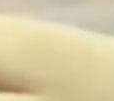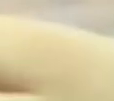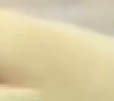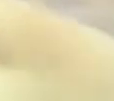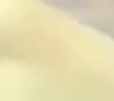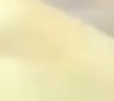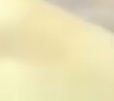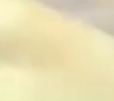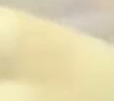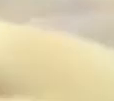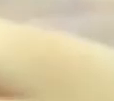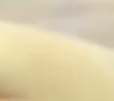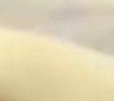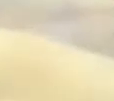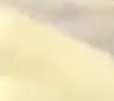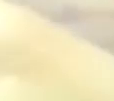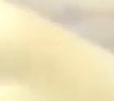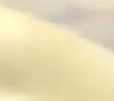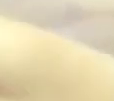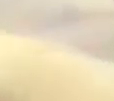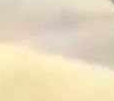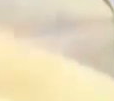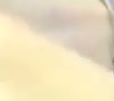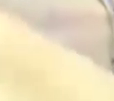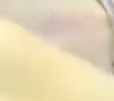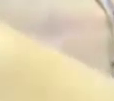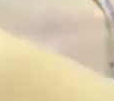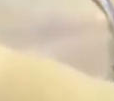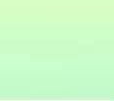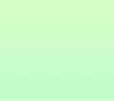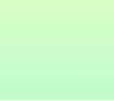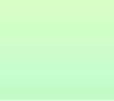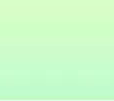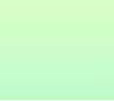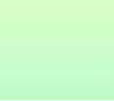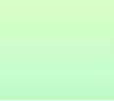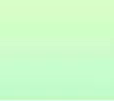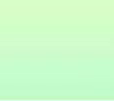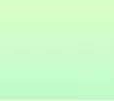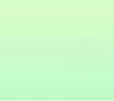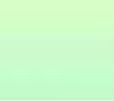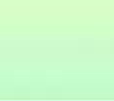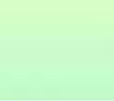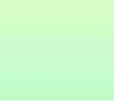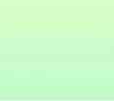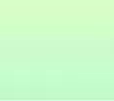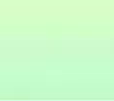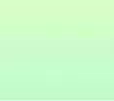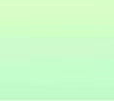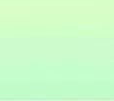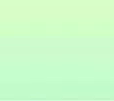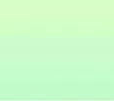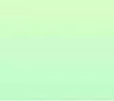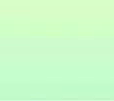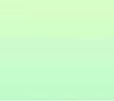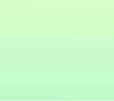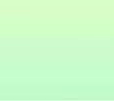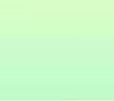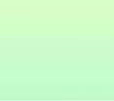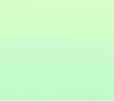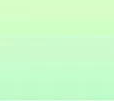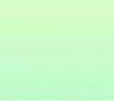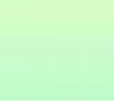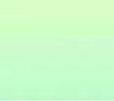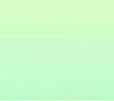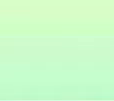cancelarán 0.0075 colones por kilobyte. Por ejemplo, el descargar una canción extensa y de buena calidad podría costar